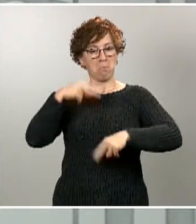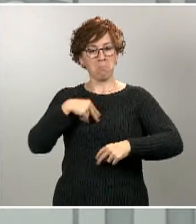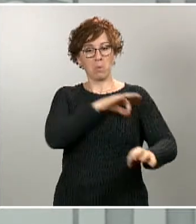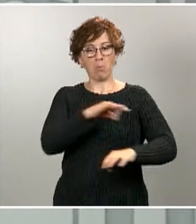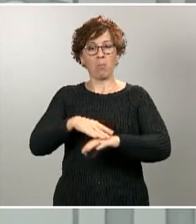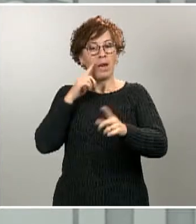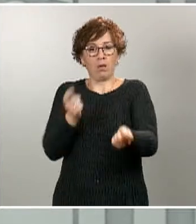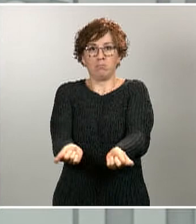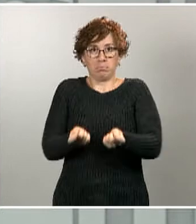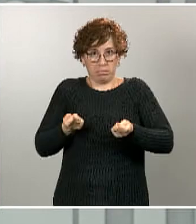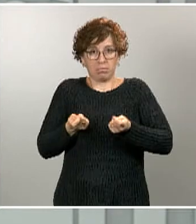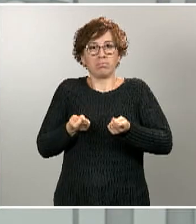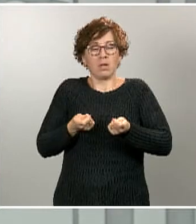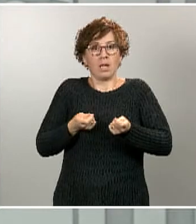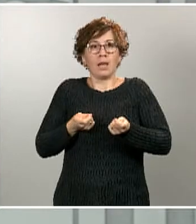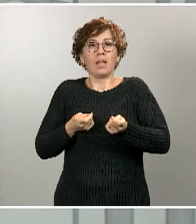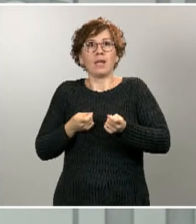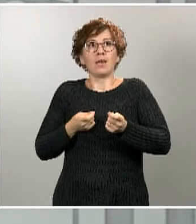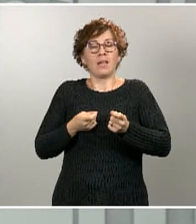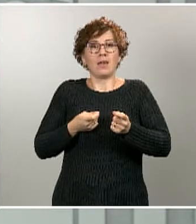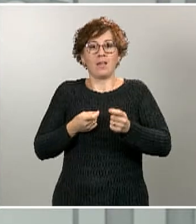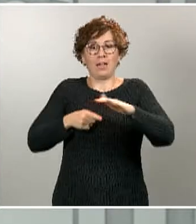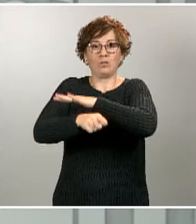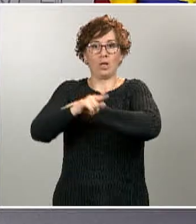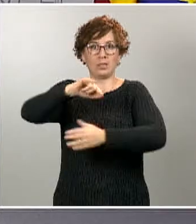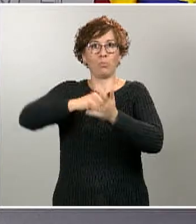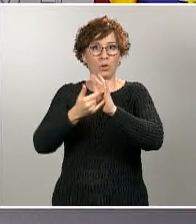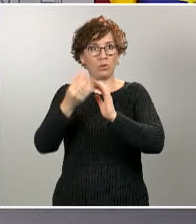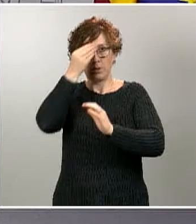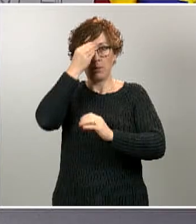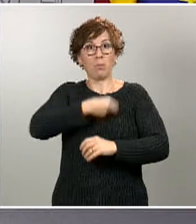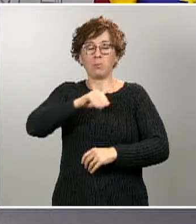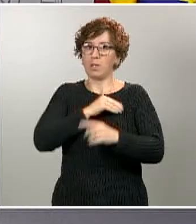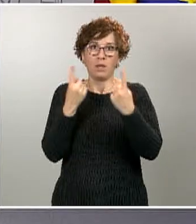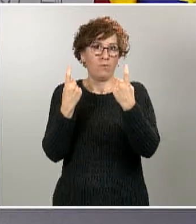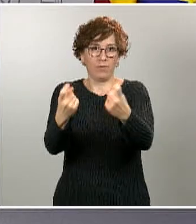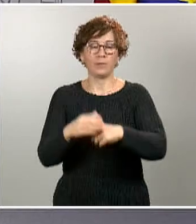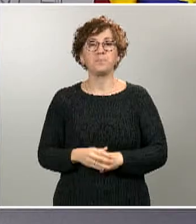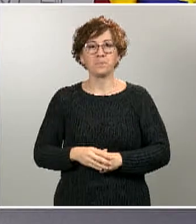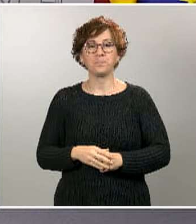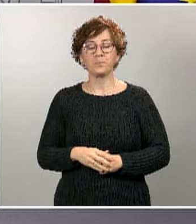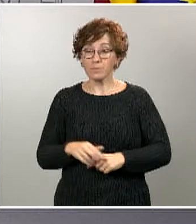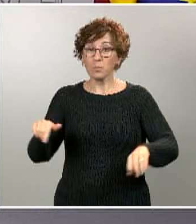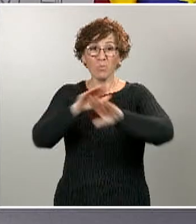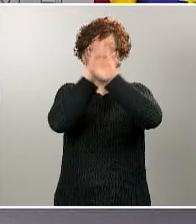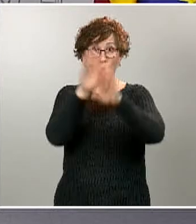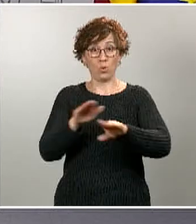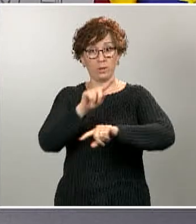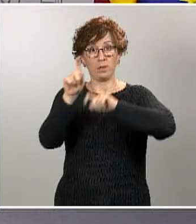parece imprescindible y necesario para nuestro país. Finalizamos el turno de preguntas con Salamanca 24